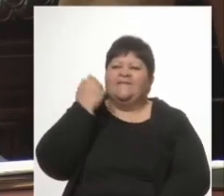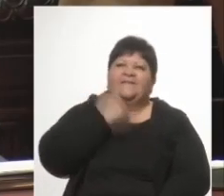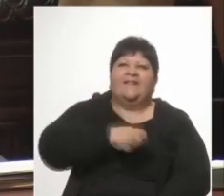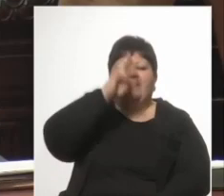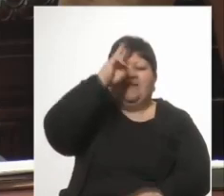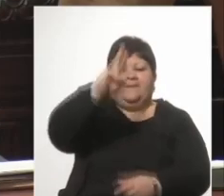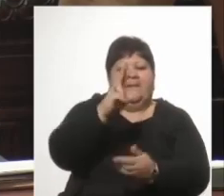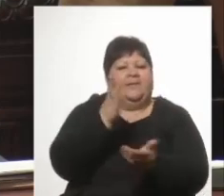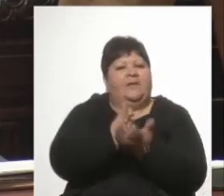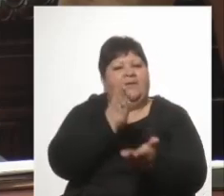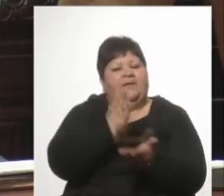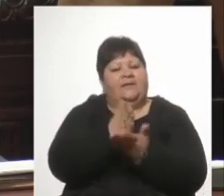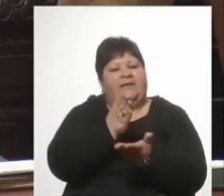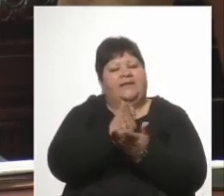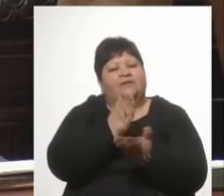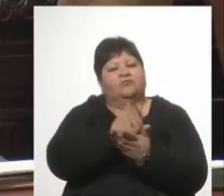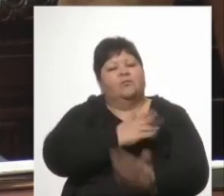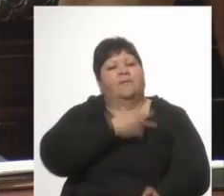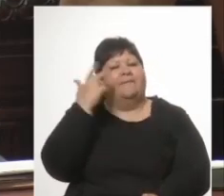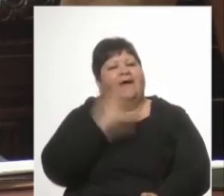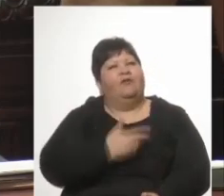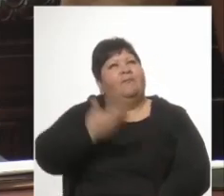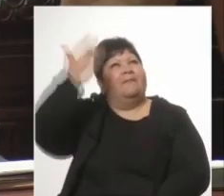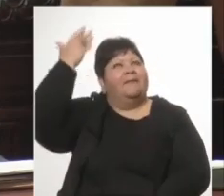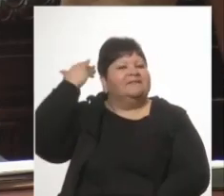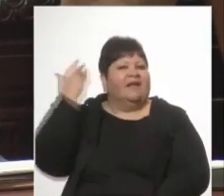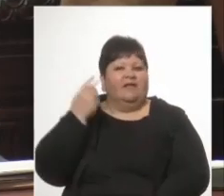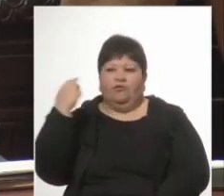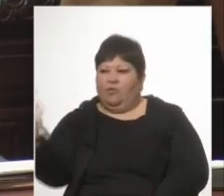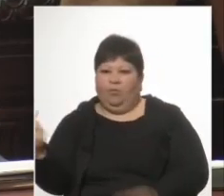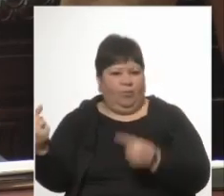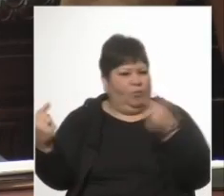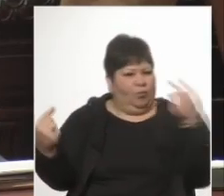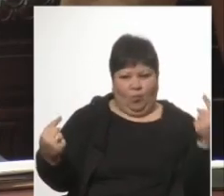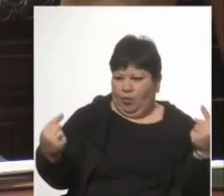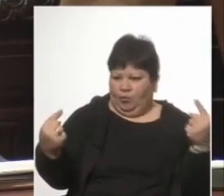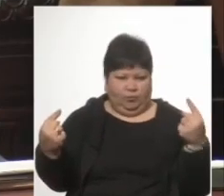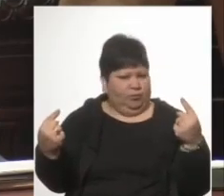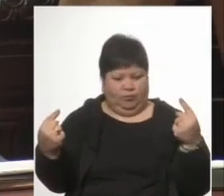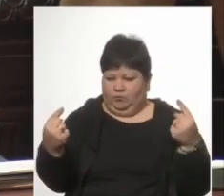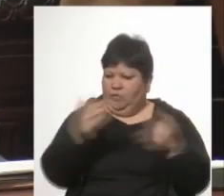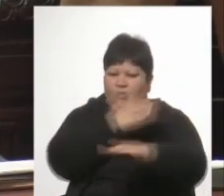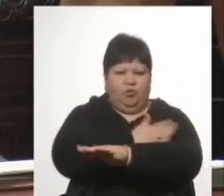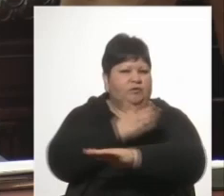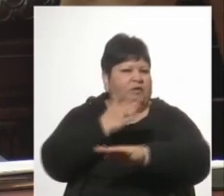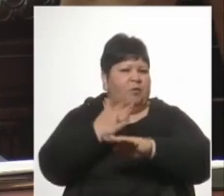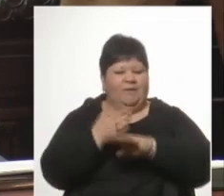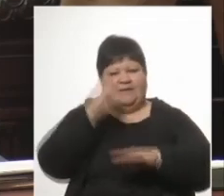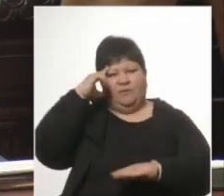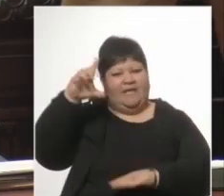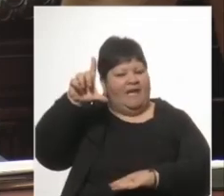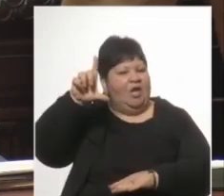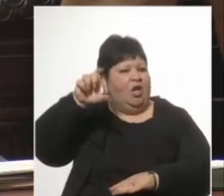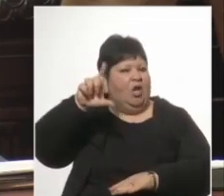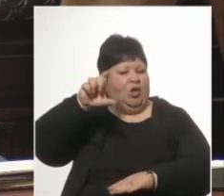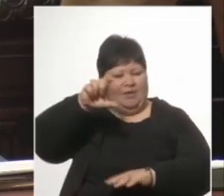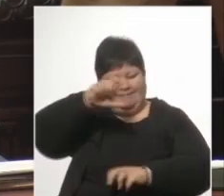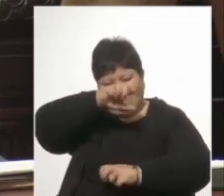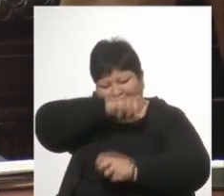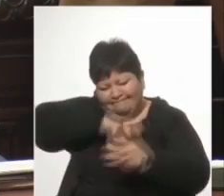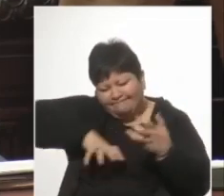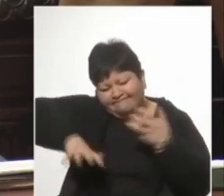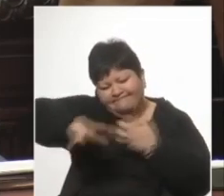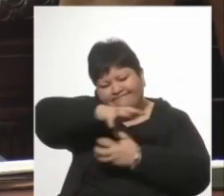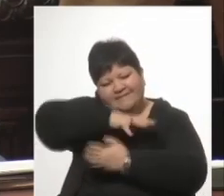hubo en el pasado, de un lado y del otro, consecuencia de una lógica perversa que enfrentó a los